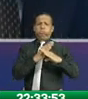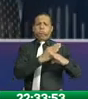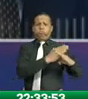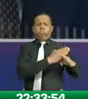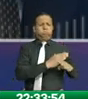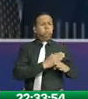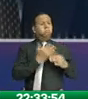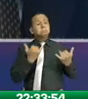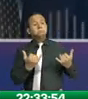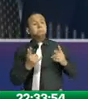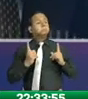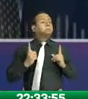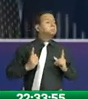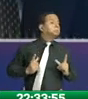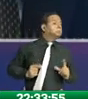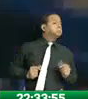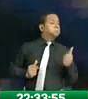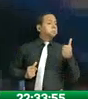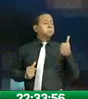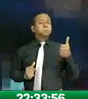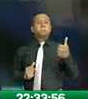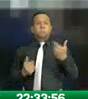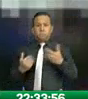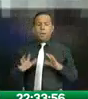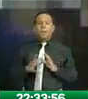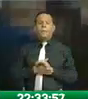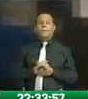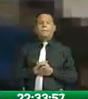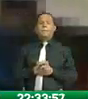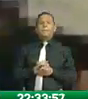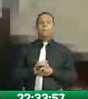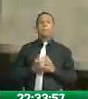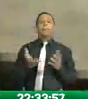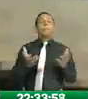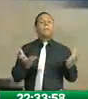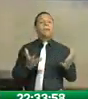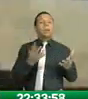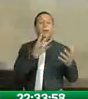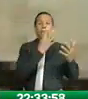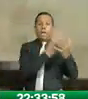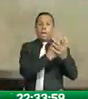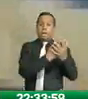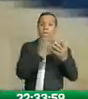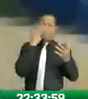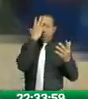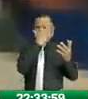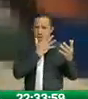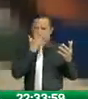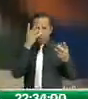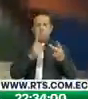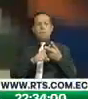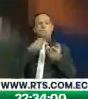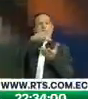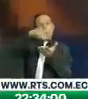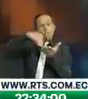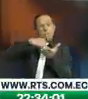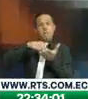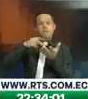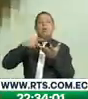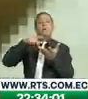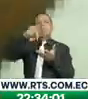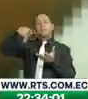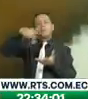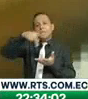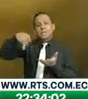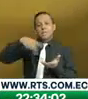salud en este momento. Los casos confirmados se registran en cárceles como Esmeraldas, Manabí, Pichincha y el último registro